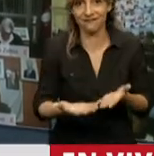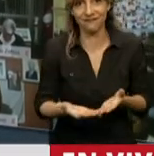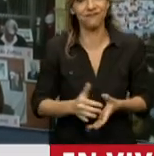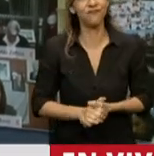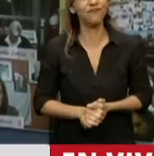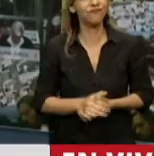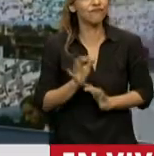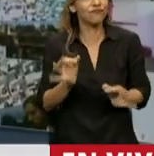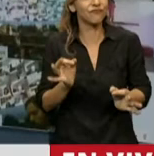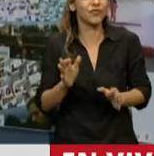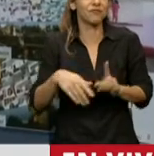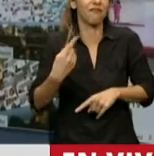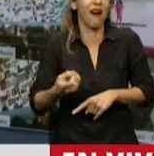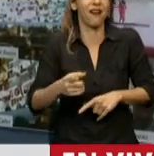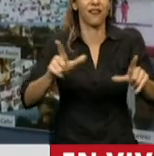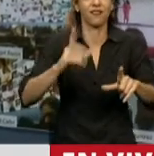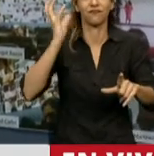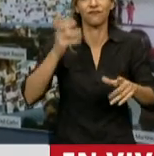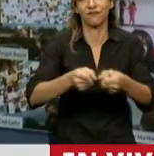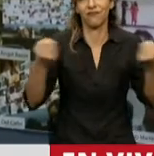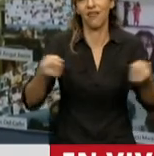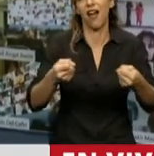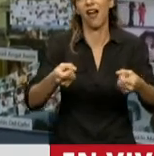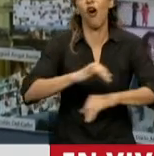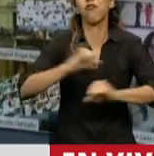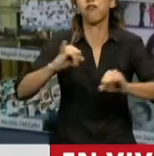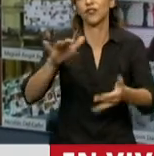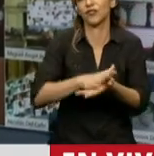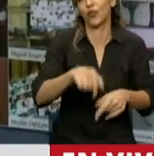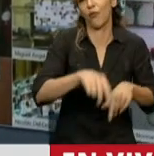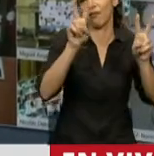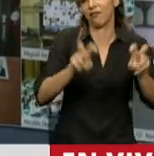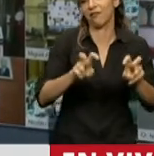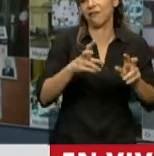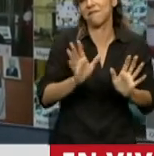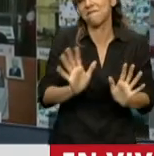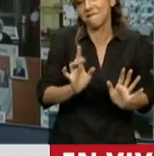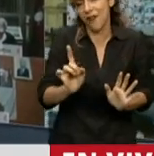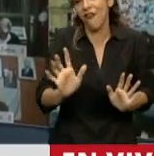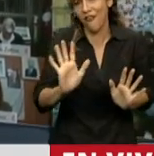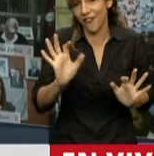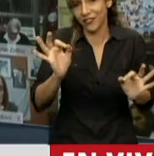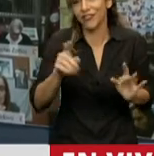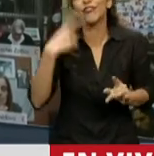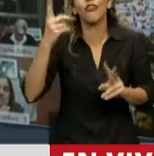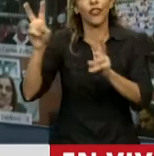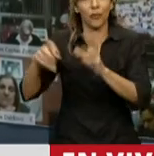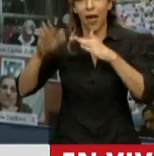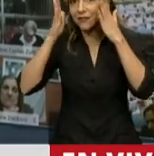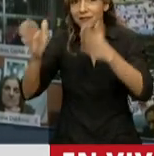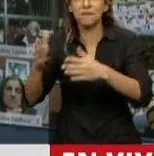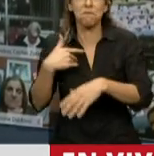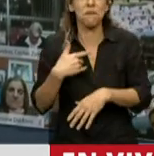de los medios de comunicación mañana porque no tienen que ver con la coyuntura. Pero lo que hoy votamos es